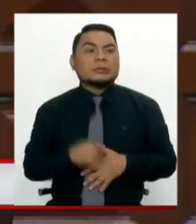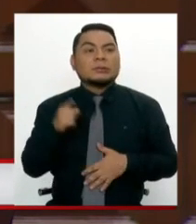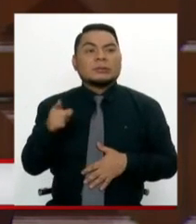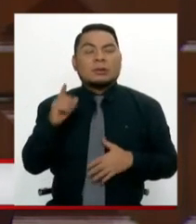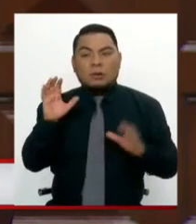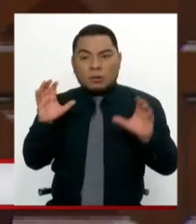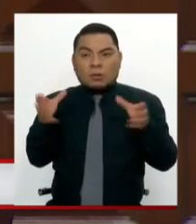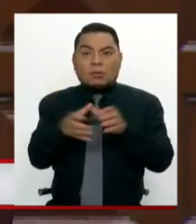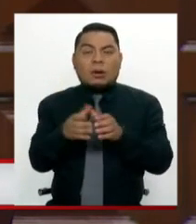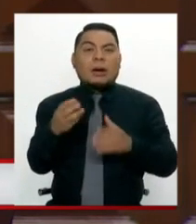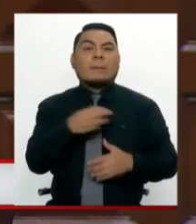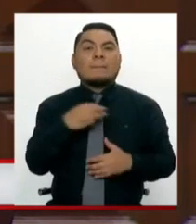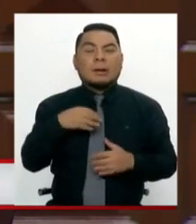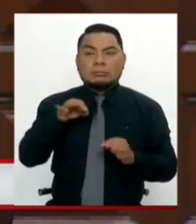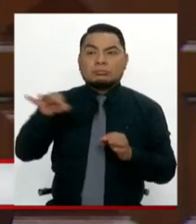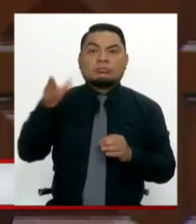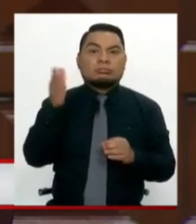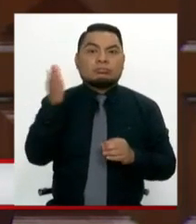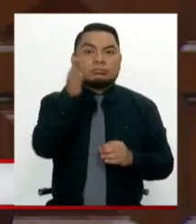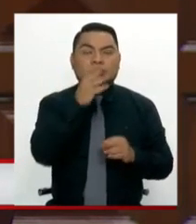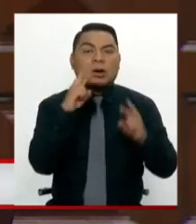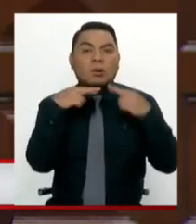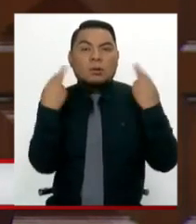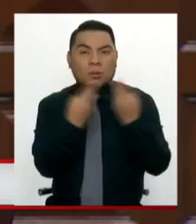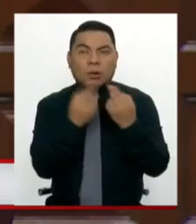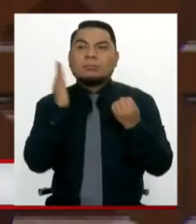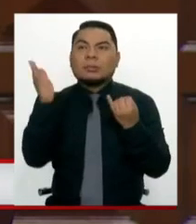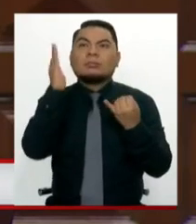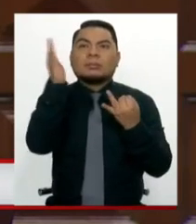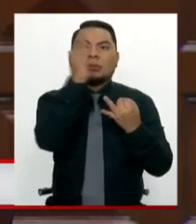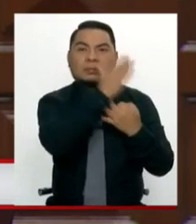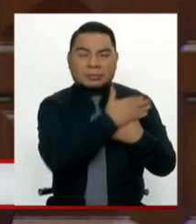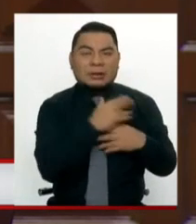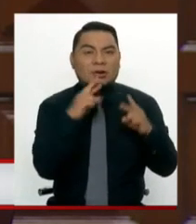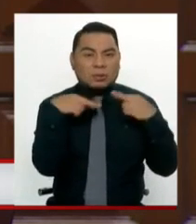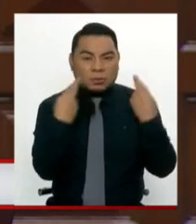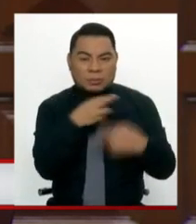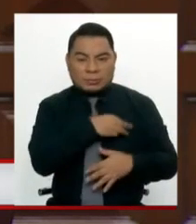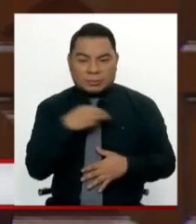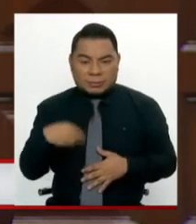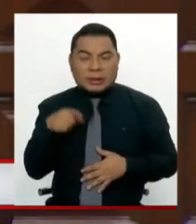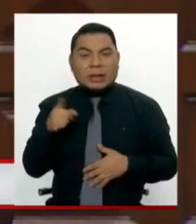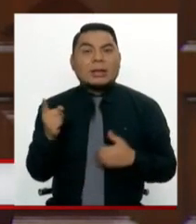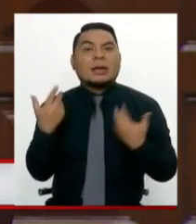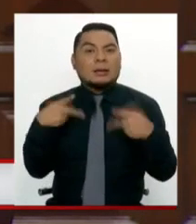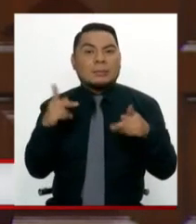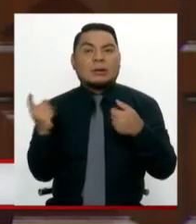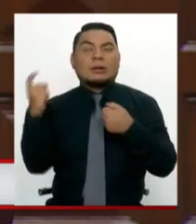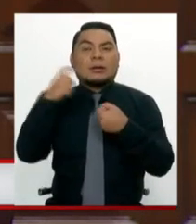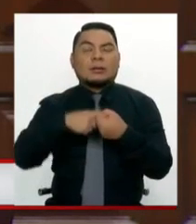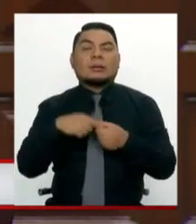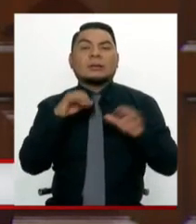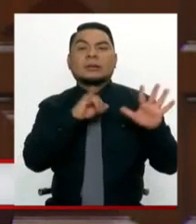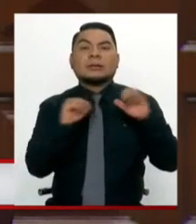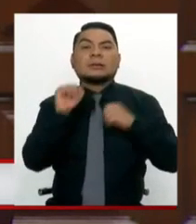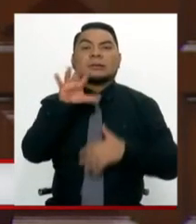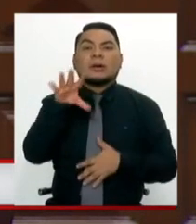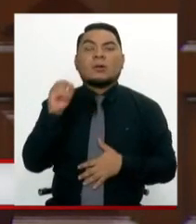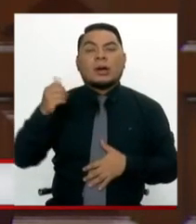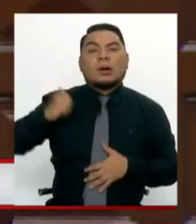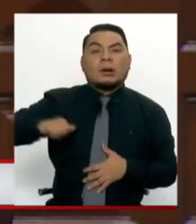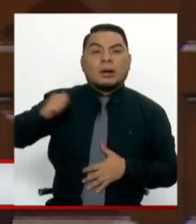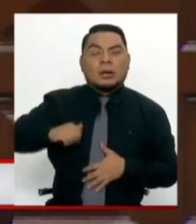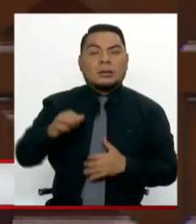19 consejos de ministros descentralizados en todo el país, que han permitido la participación de 650